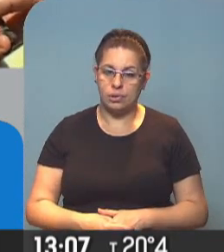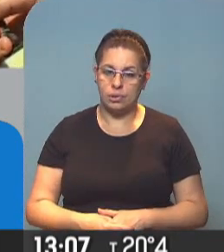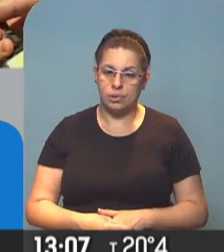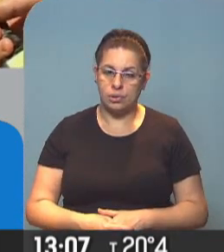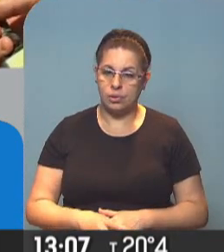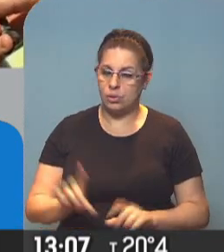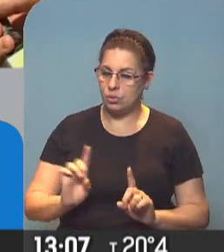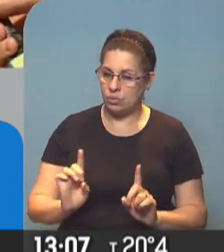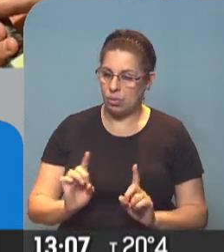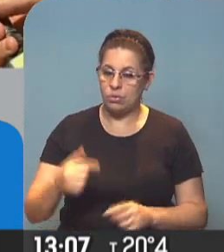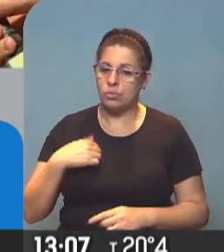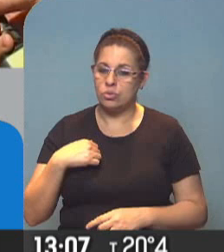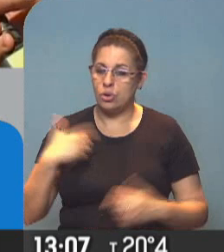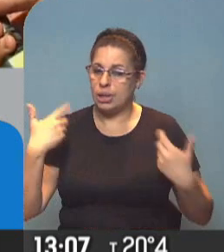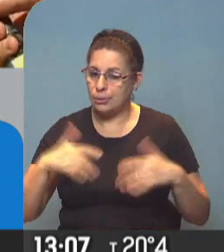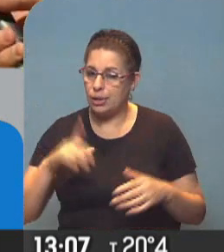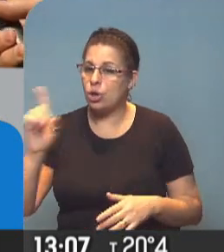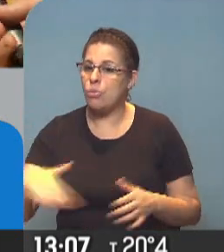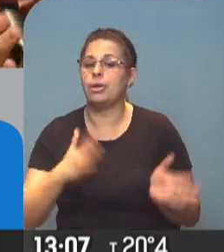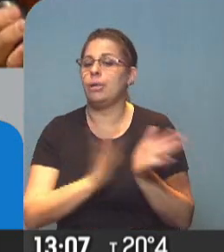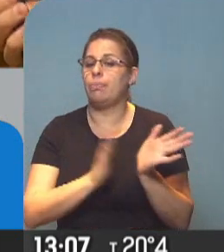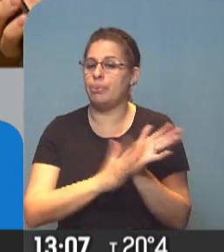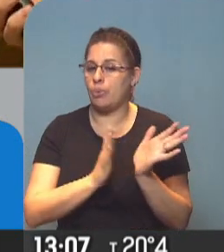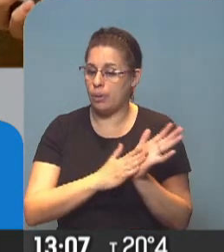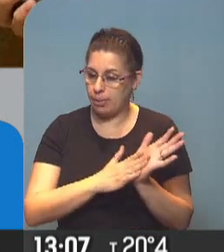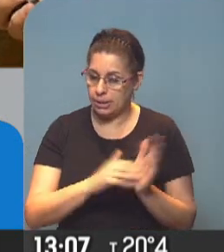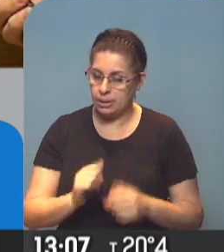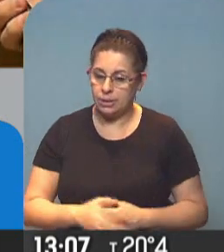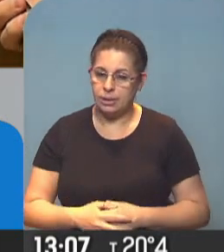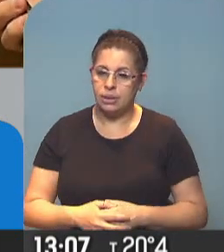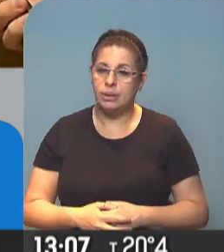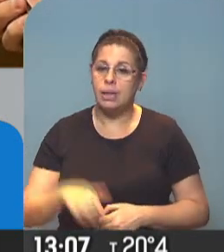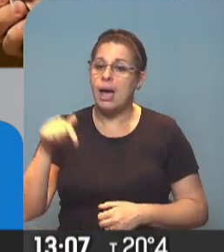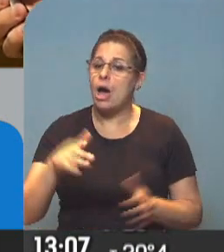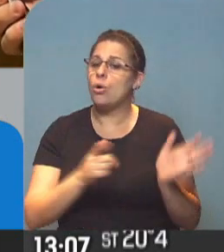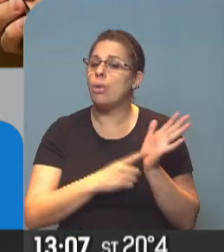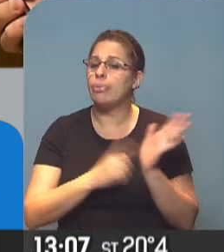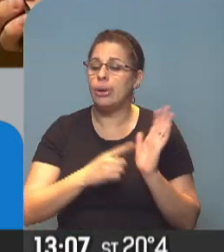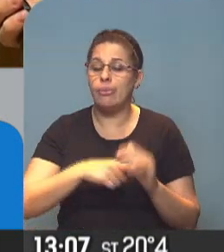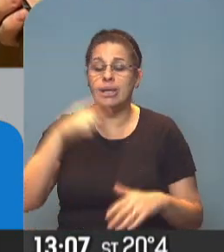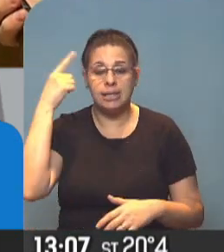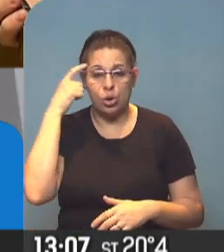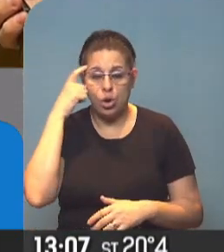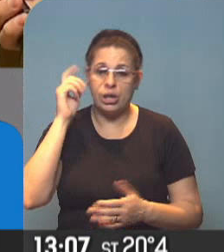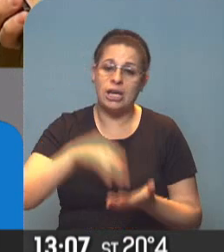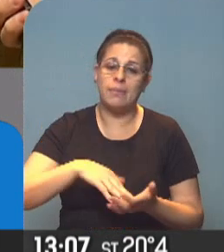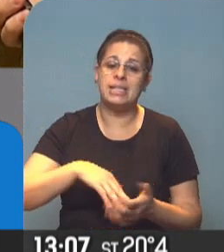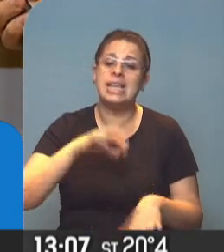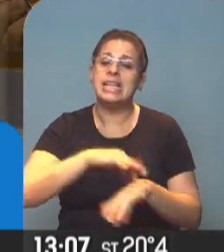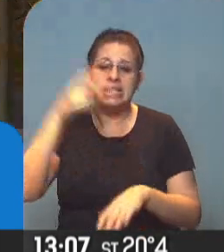no yo normalmente me baso en pruebas en este caso en pruebas sicológicas y siquiátricas